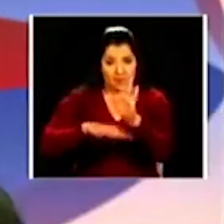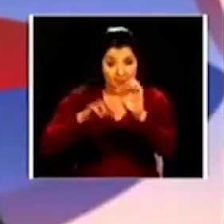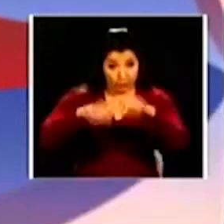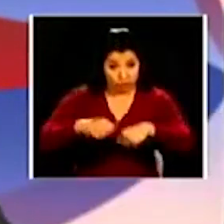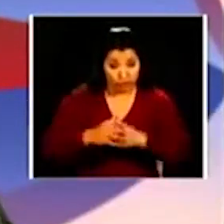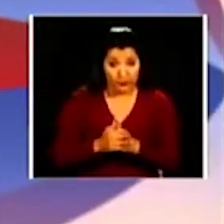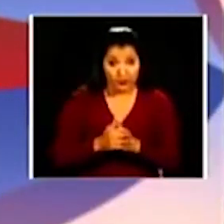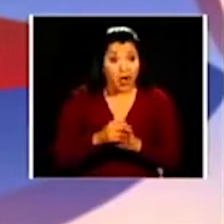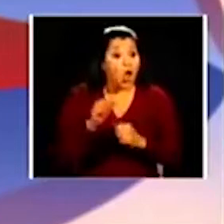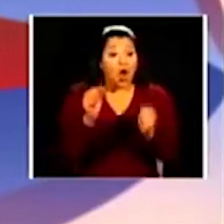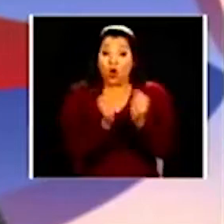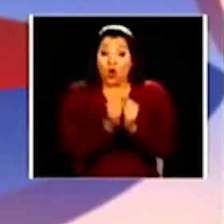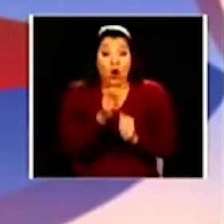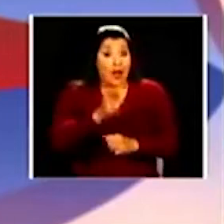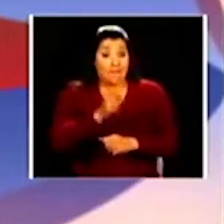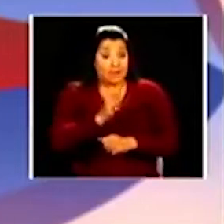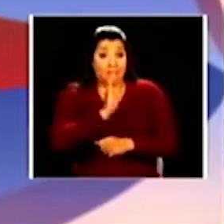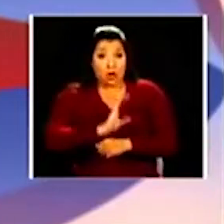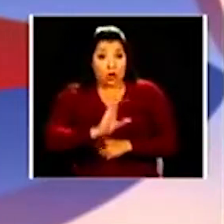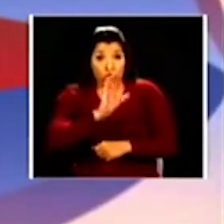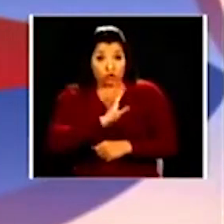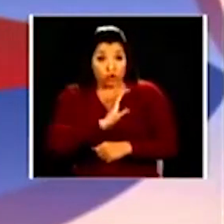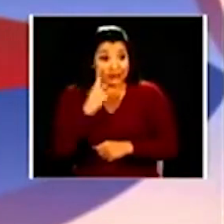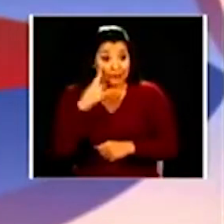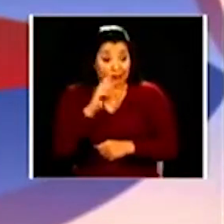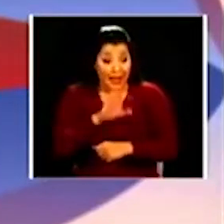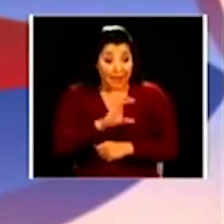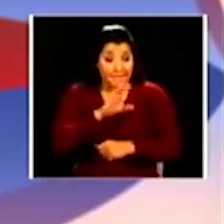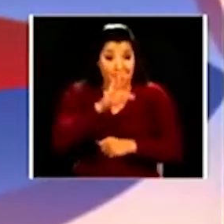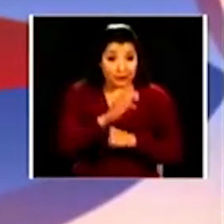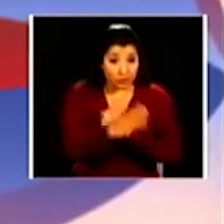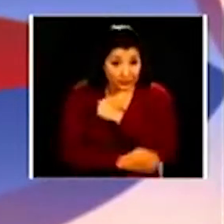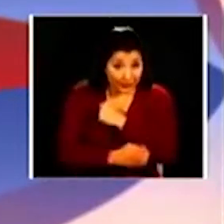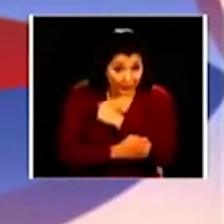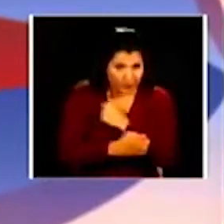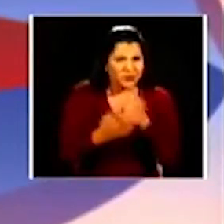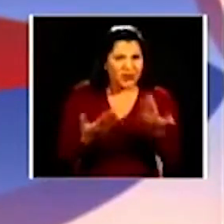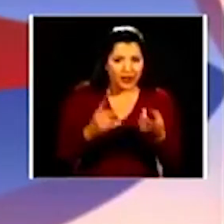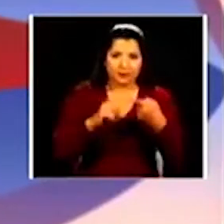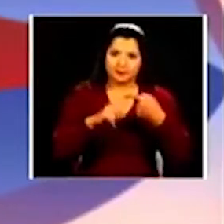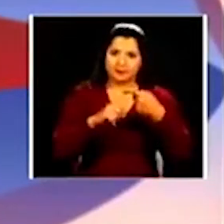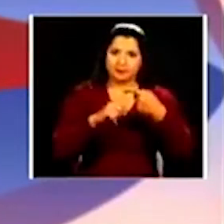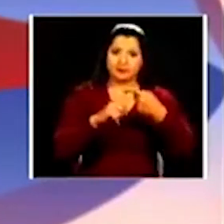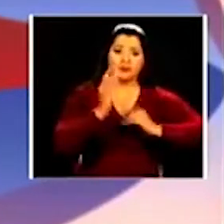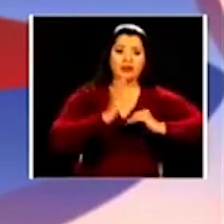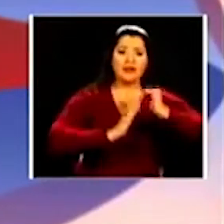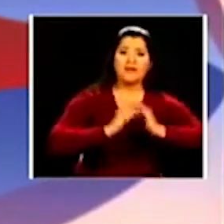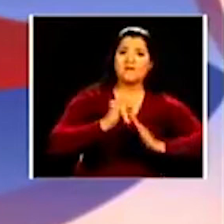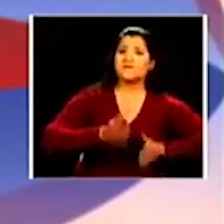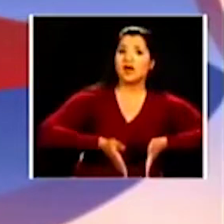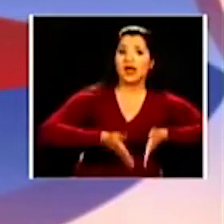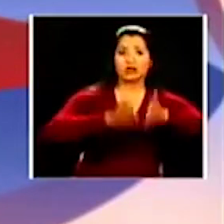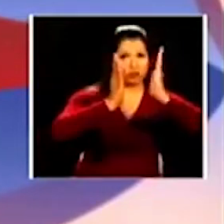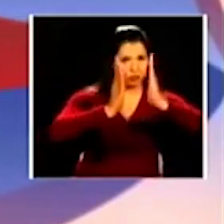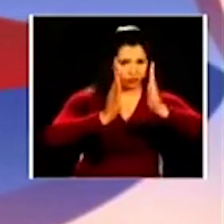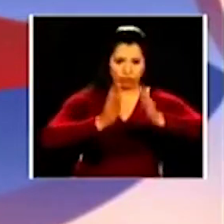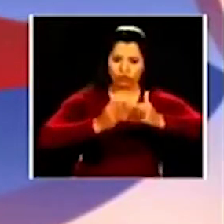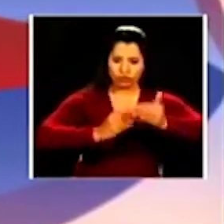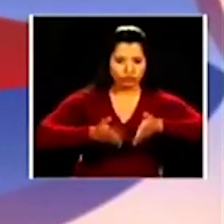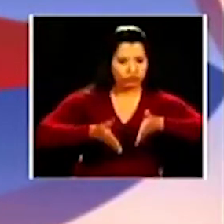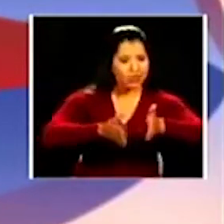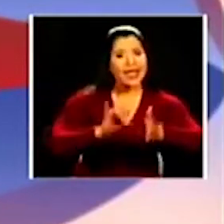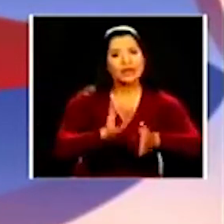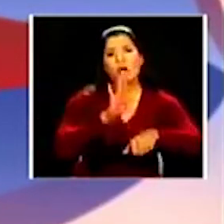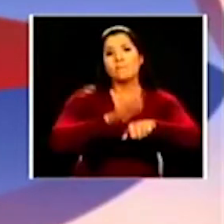inversión extranjera, para lo que es la producción nacional. Infraestructura, una buena infraestructura pues reduce los costos definitivamente